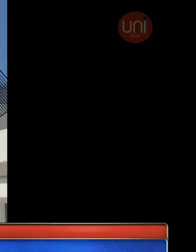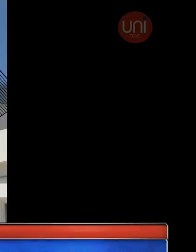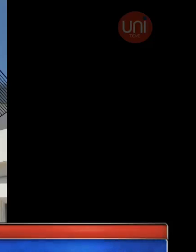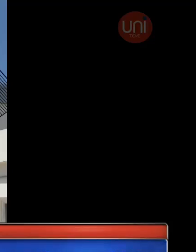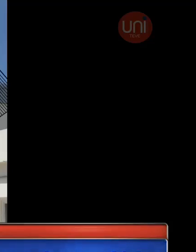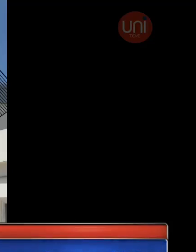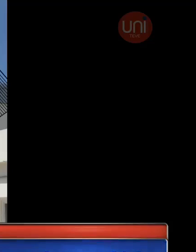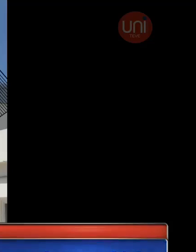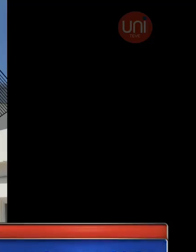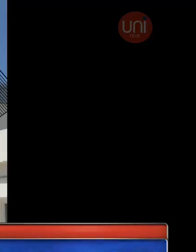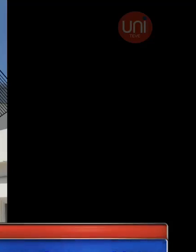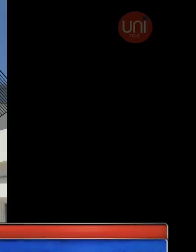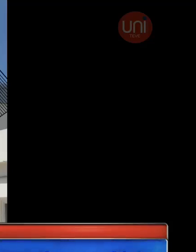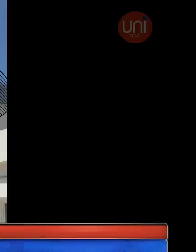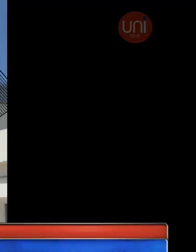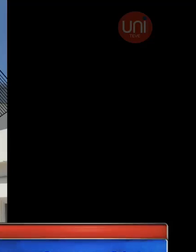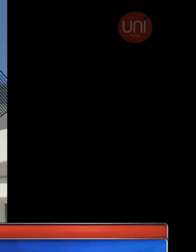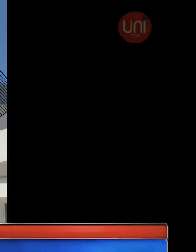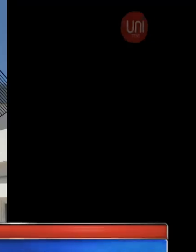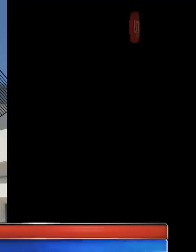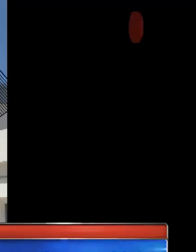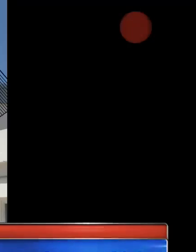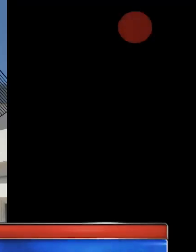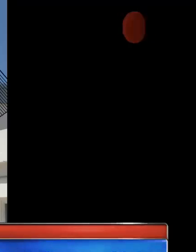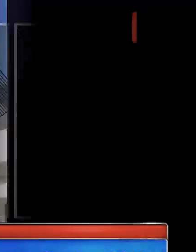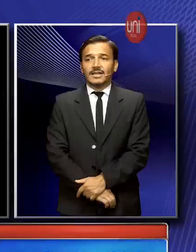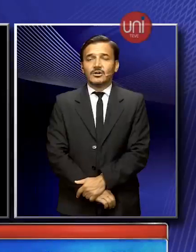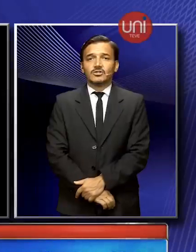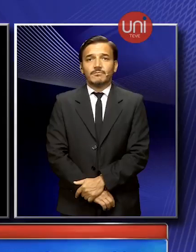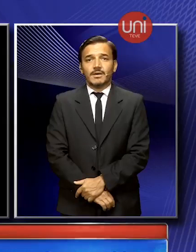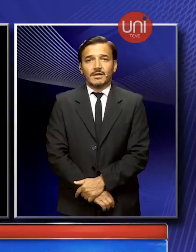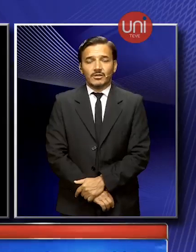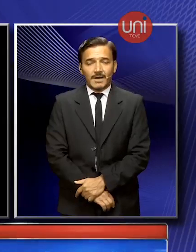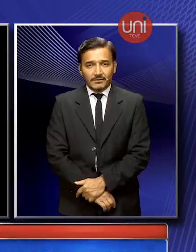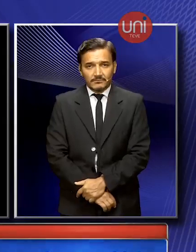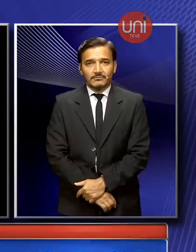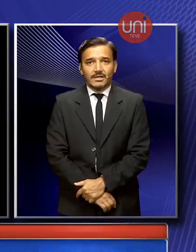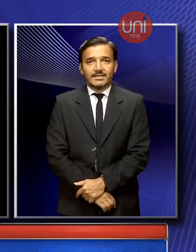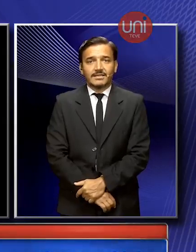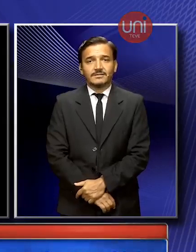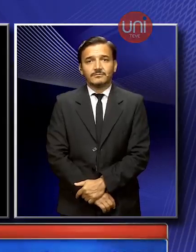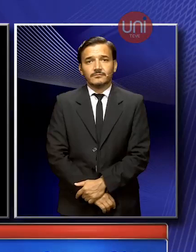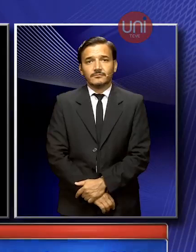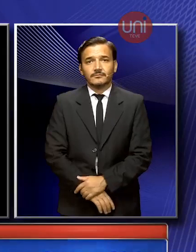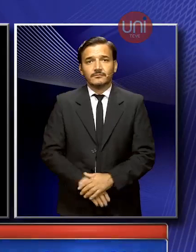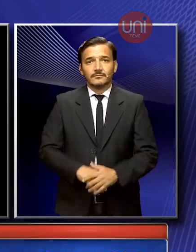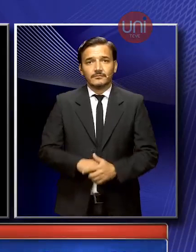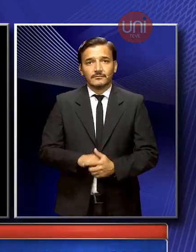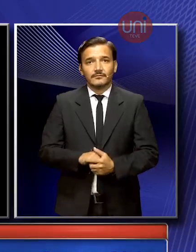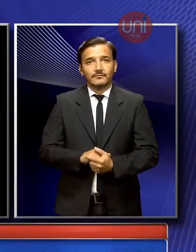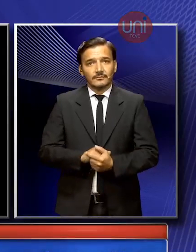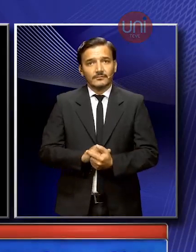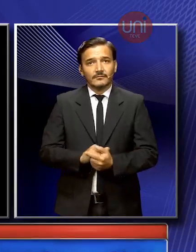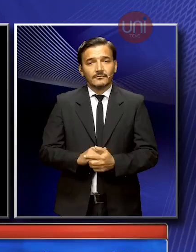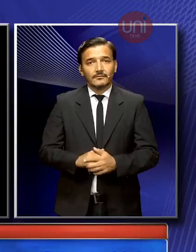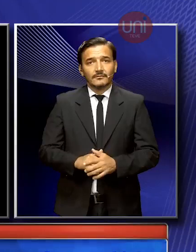Municipio, el secretario Omar Regueira. Gracias por atendernos. Bienvenido, Omar. Buenas tardes. Hola. Hola, Héctor.